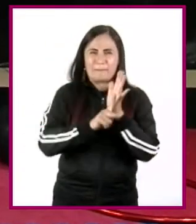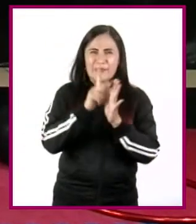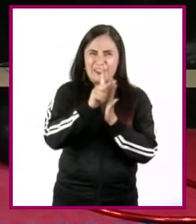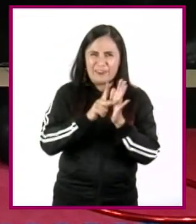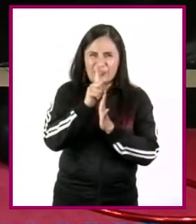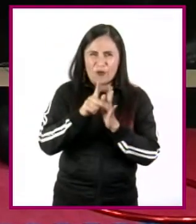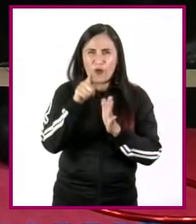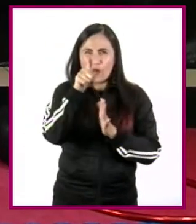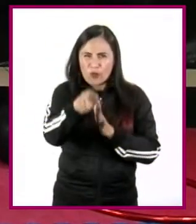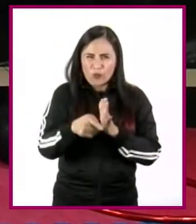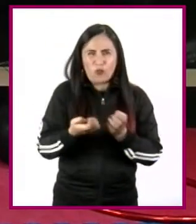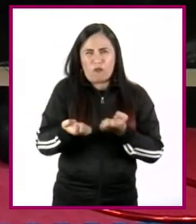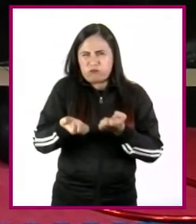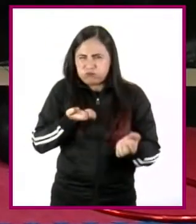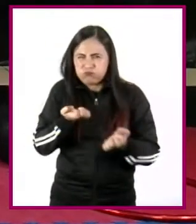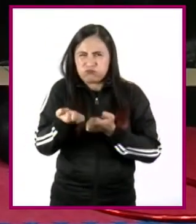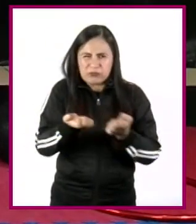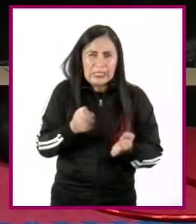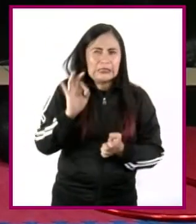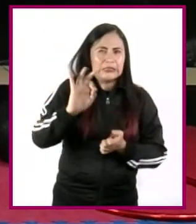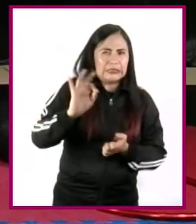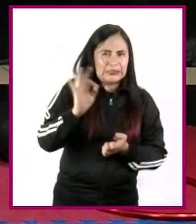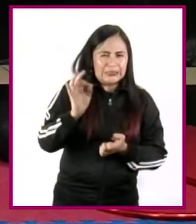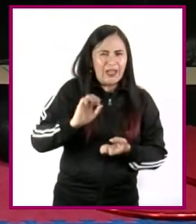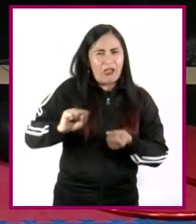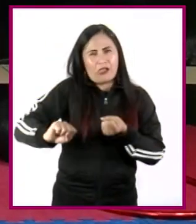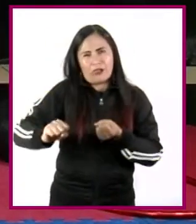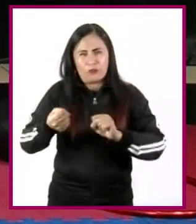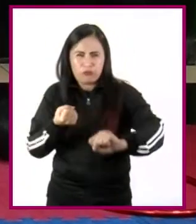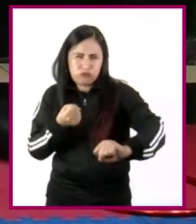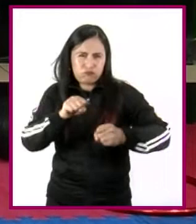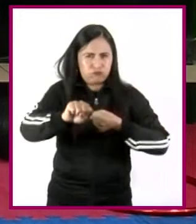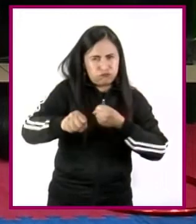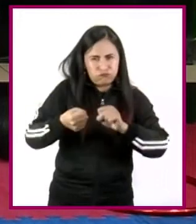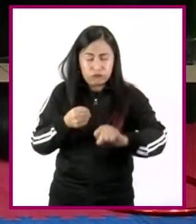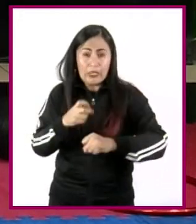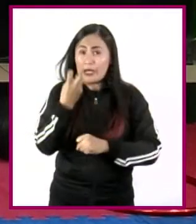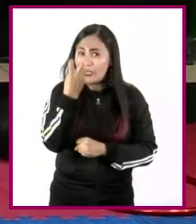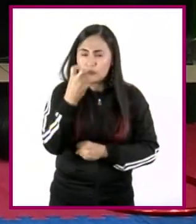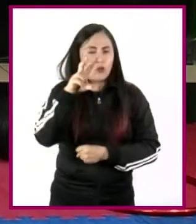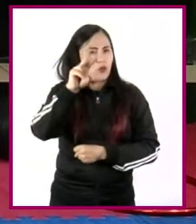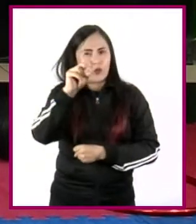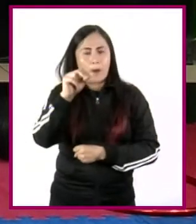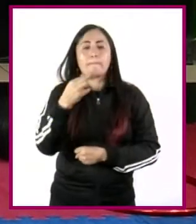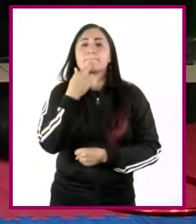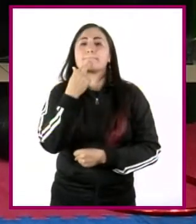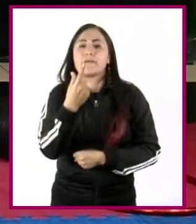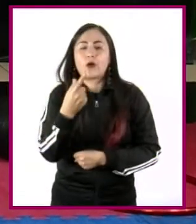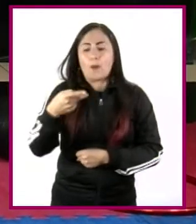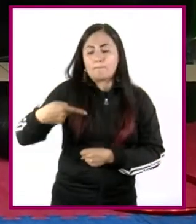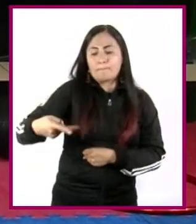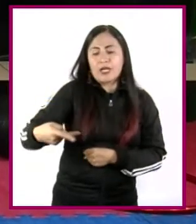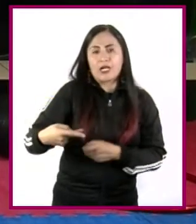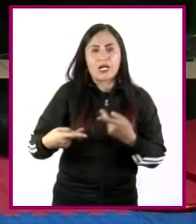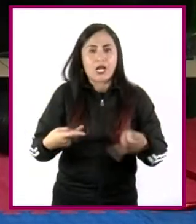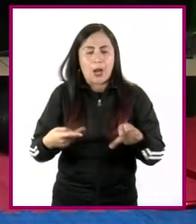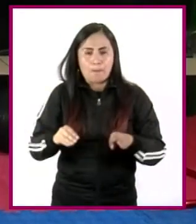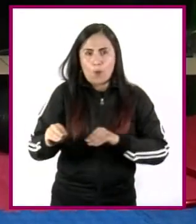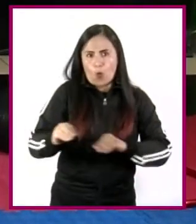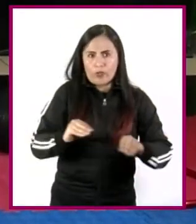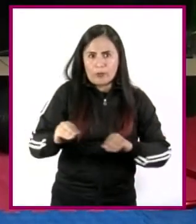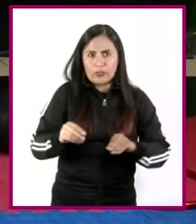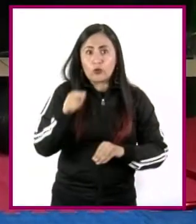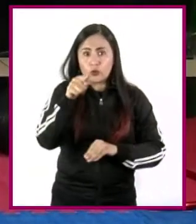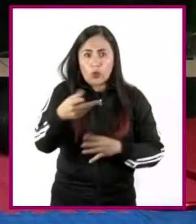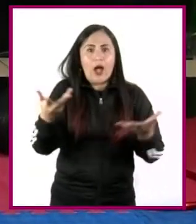no importa que hagas mucha técnica de manos, pero quiero que enfoques en el movimiento de piernas para hacer una correcta